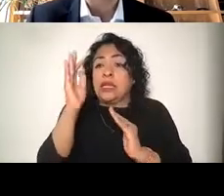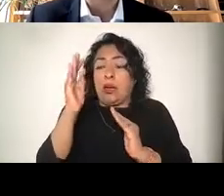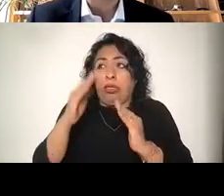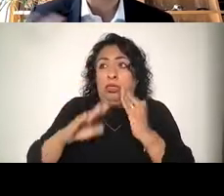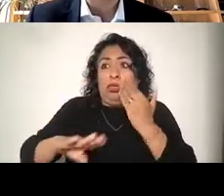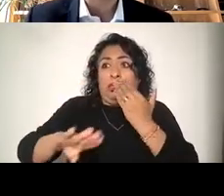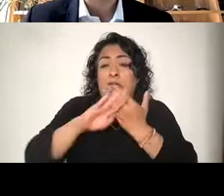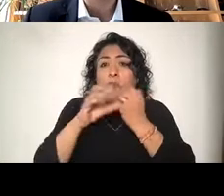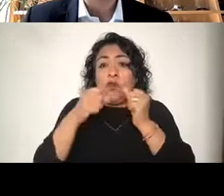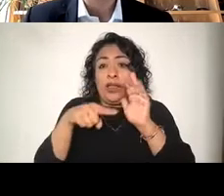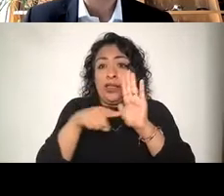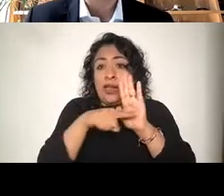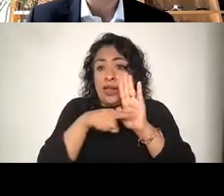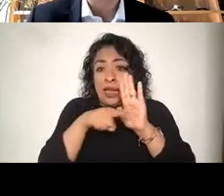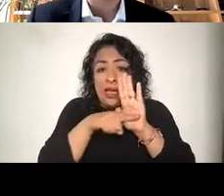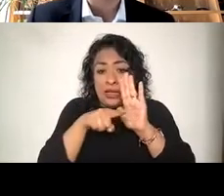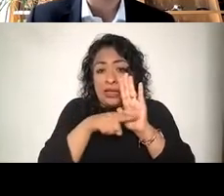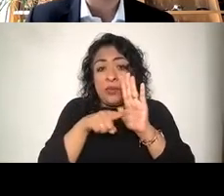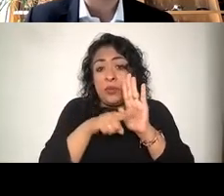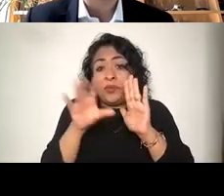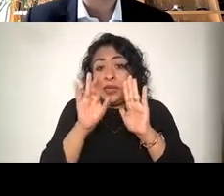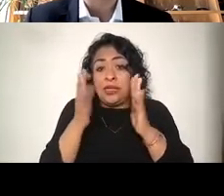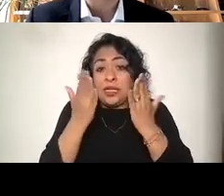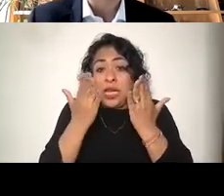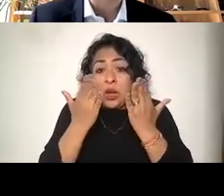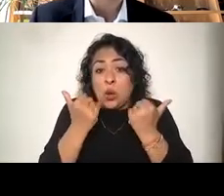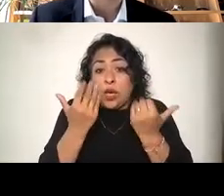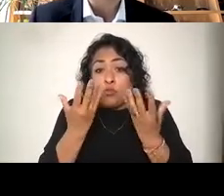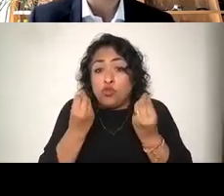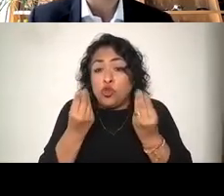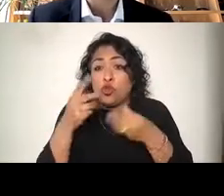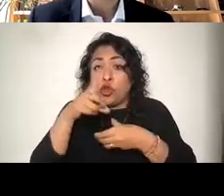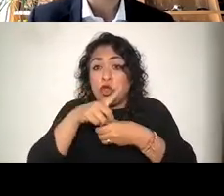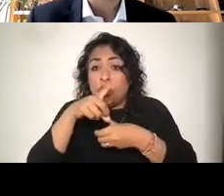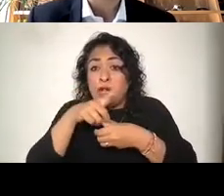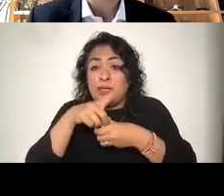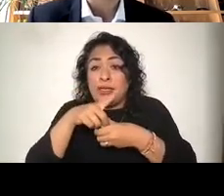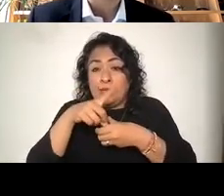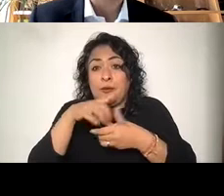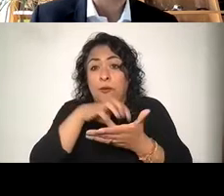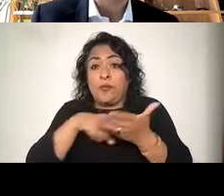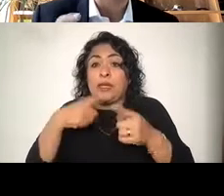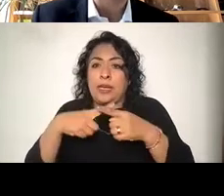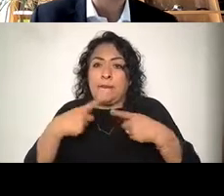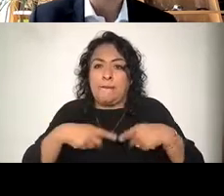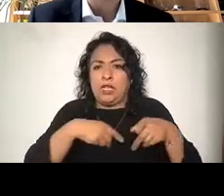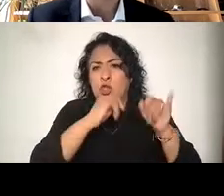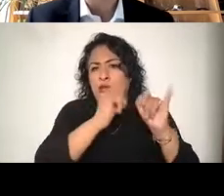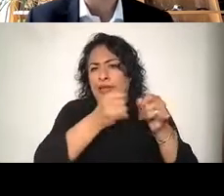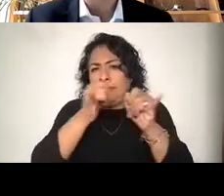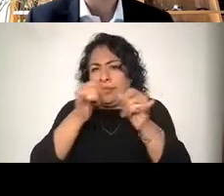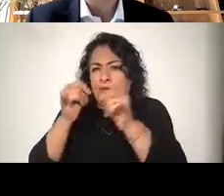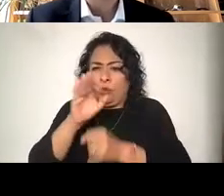negativo que puede tener no tener tantos donativos deducibles de personas físicas el próximo año. El